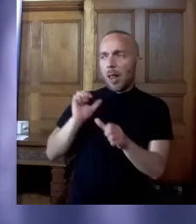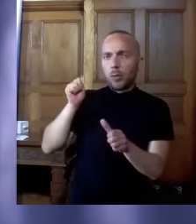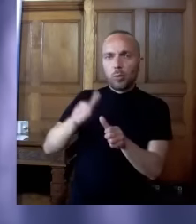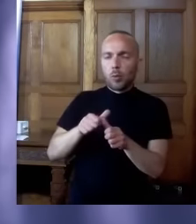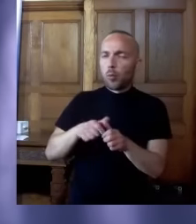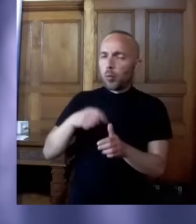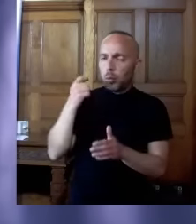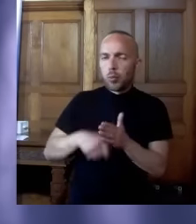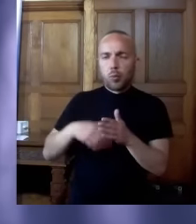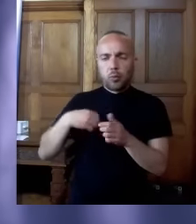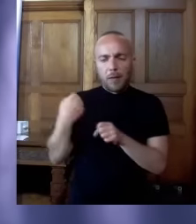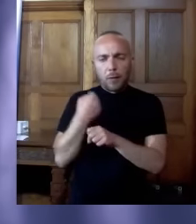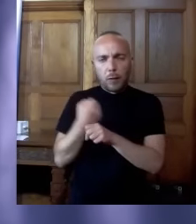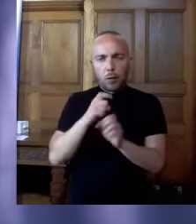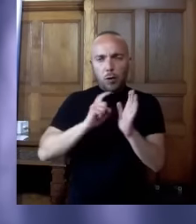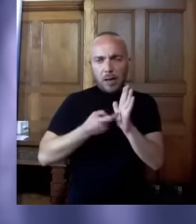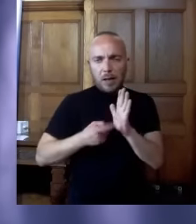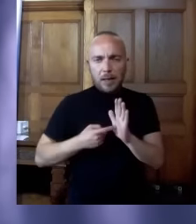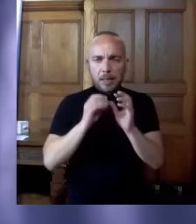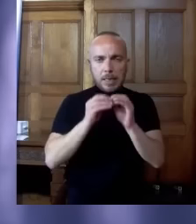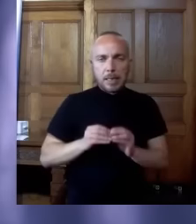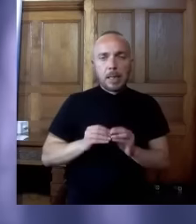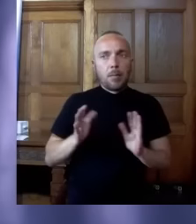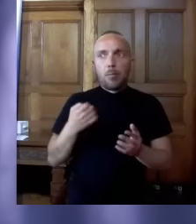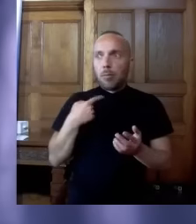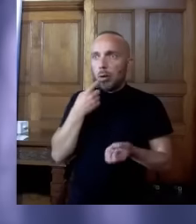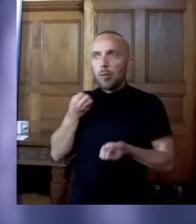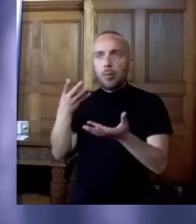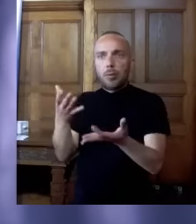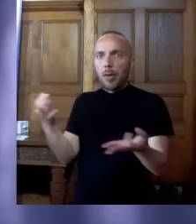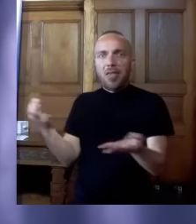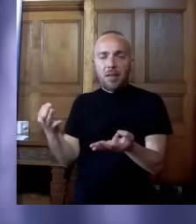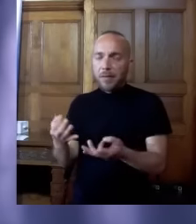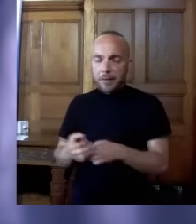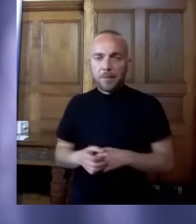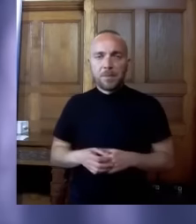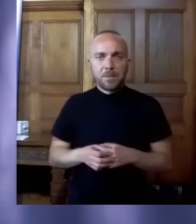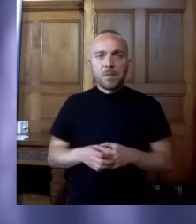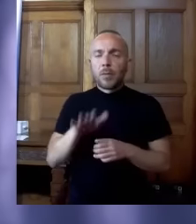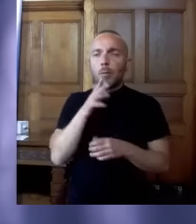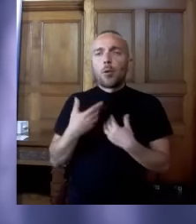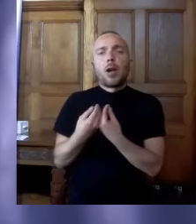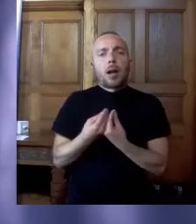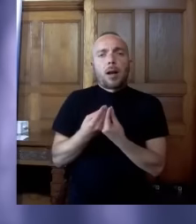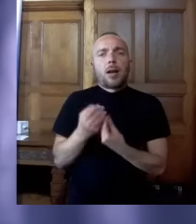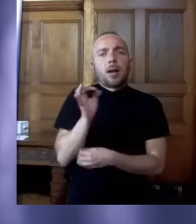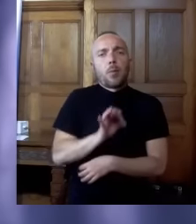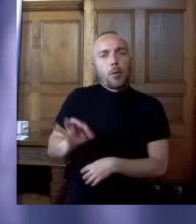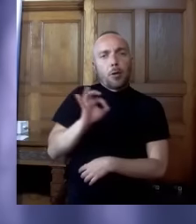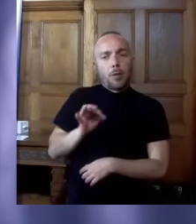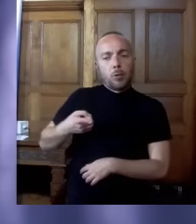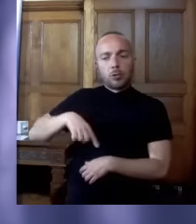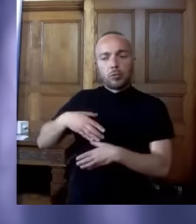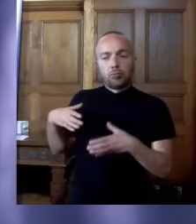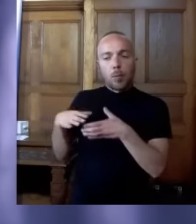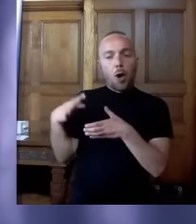cuanto a su trabajo legislativo pero creo que esto había que decirlo porque el carre quin podemos es una